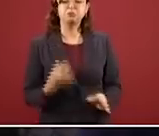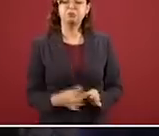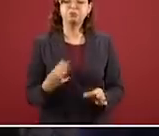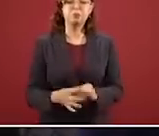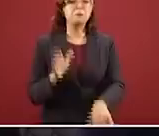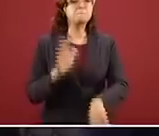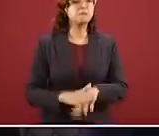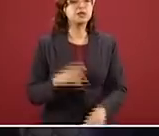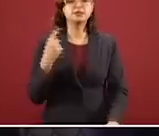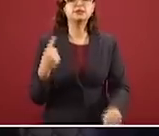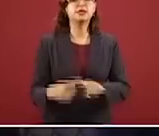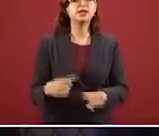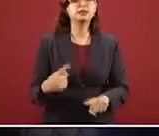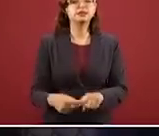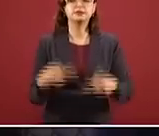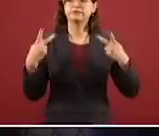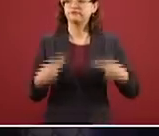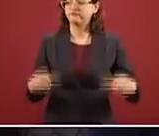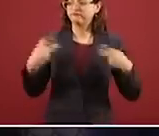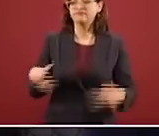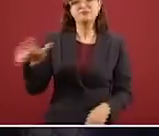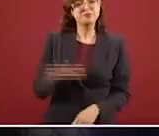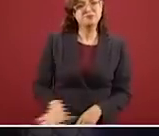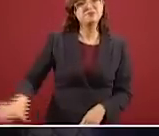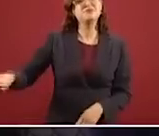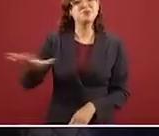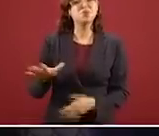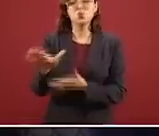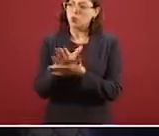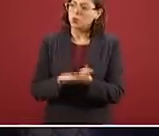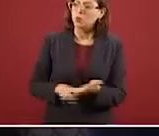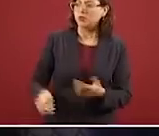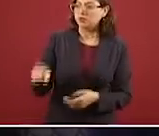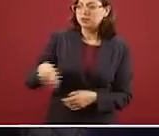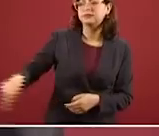El pueblo raso.